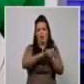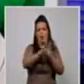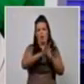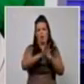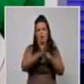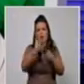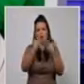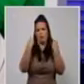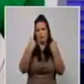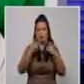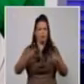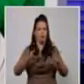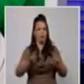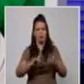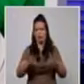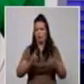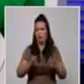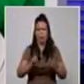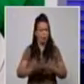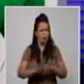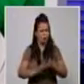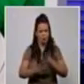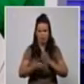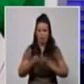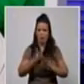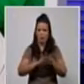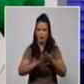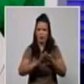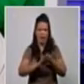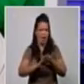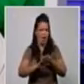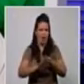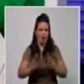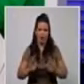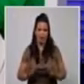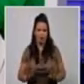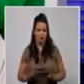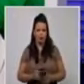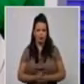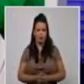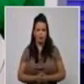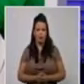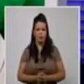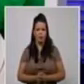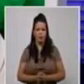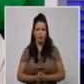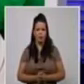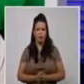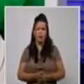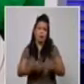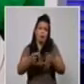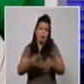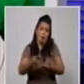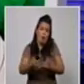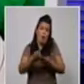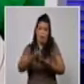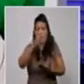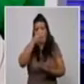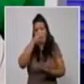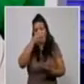las alteraciones que se producen en el organismo de una persona que está